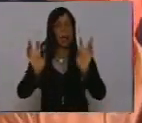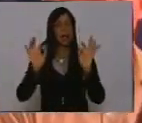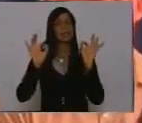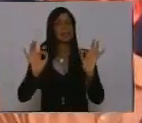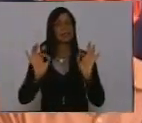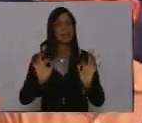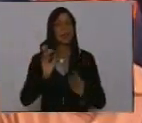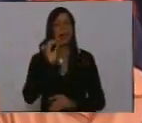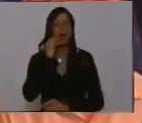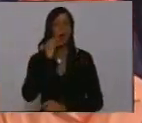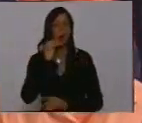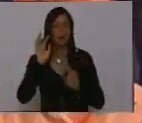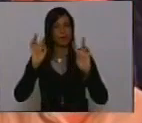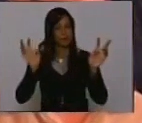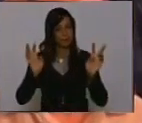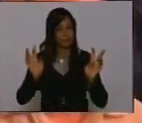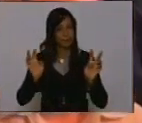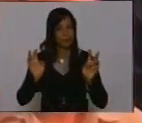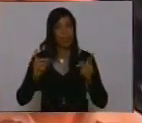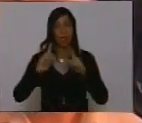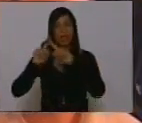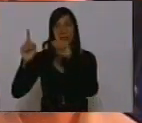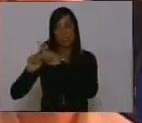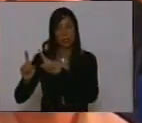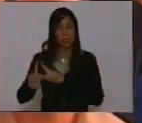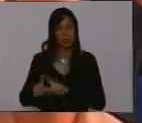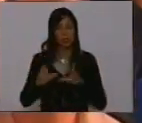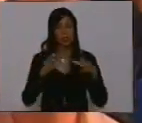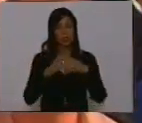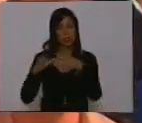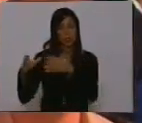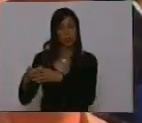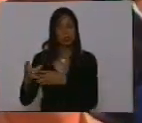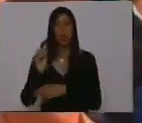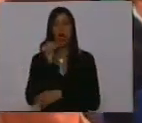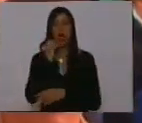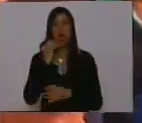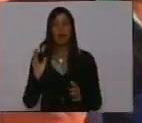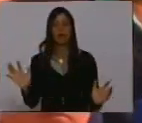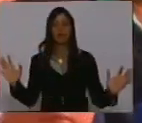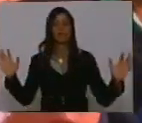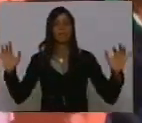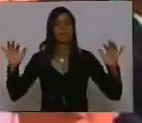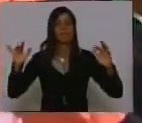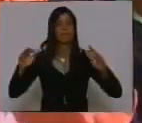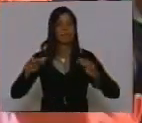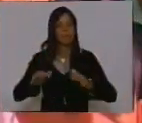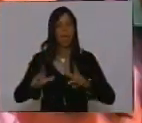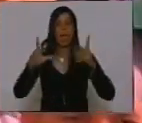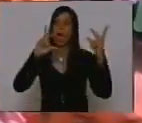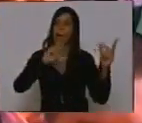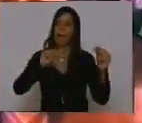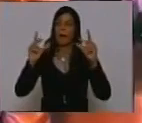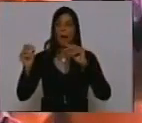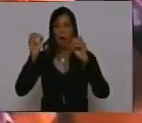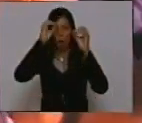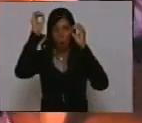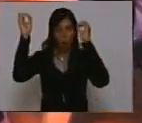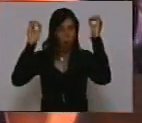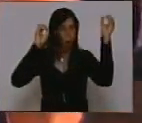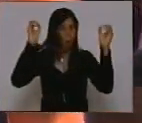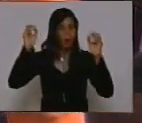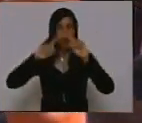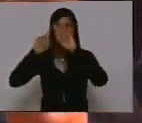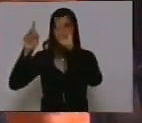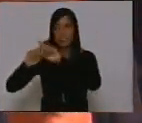Diferentes compañeros de diferentes sectores de la juventud acudieron, expresaron sus opiniones y aprobamos ese